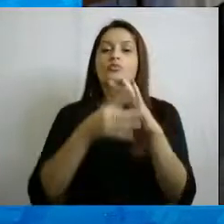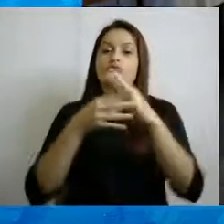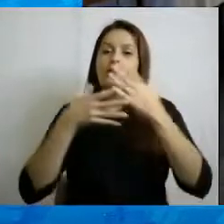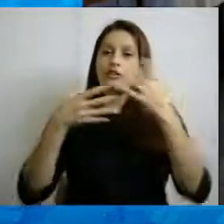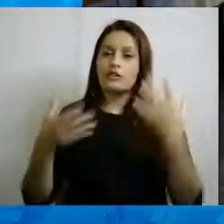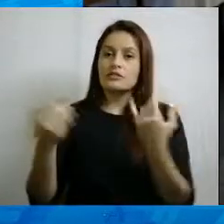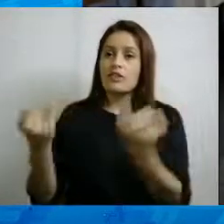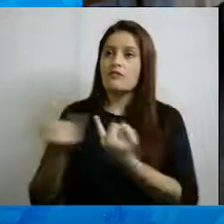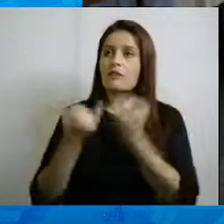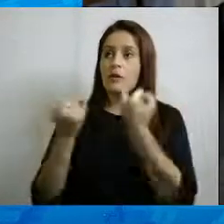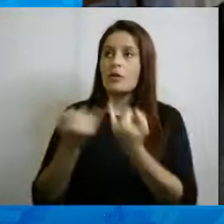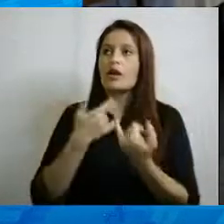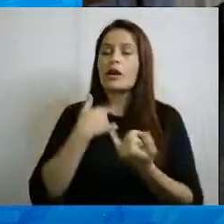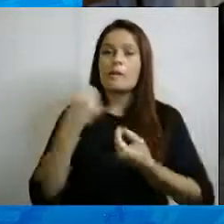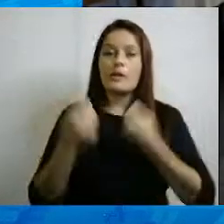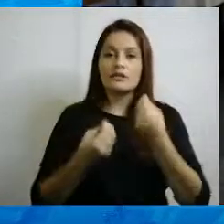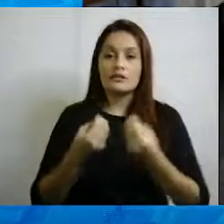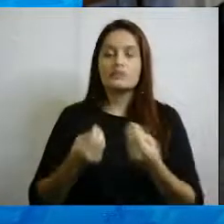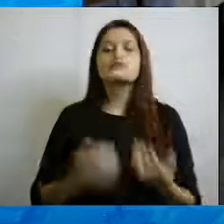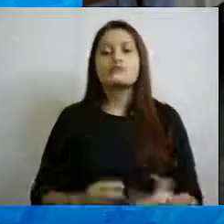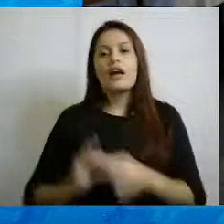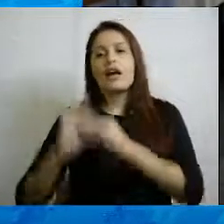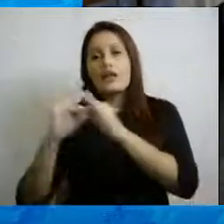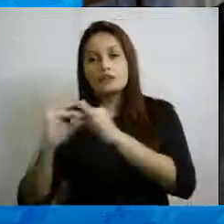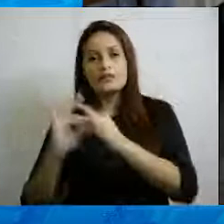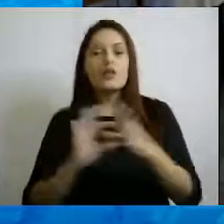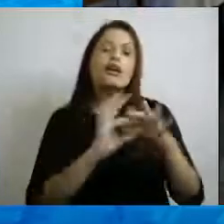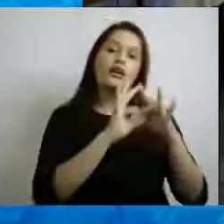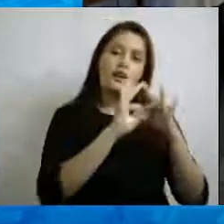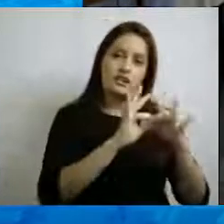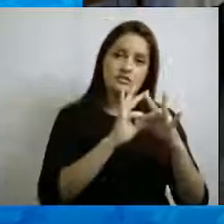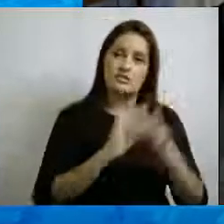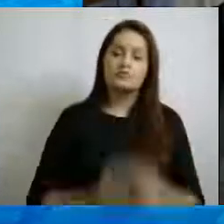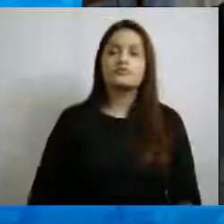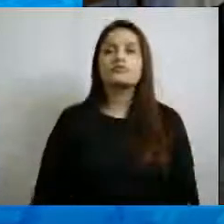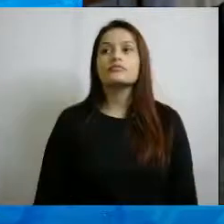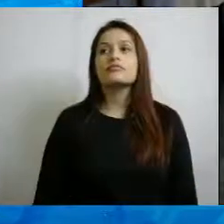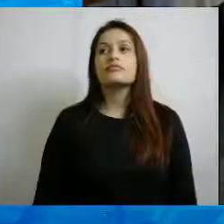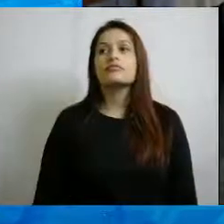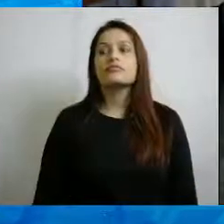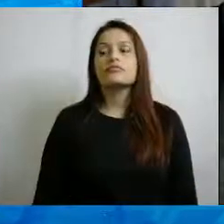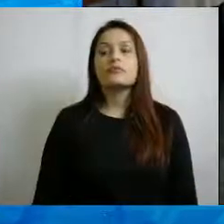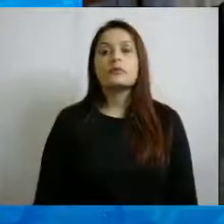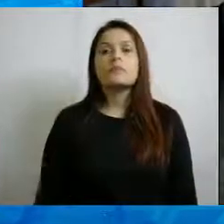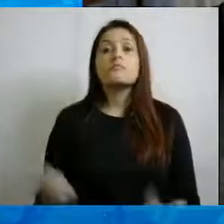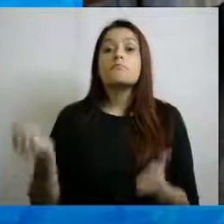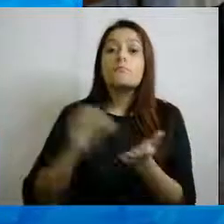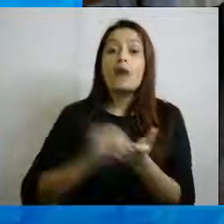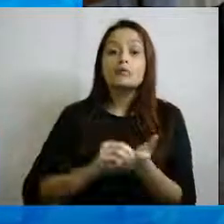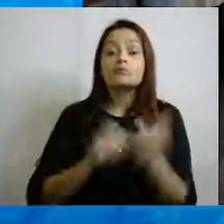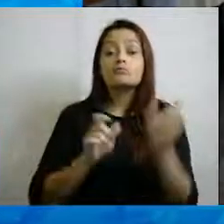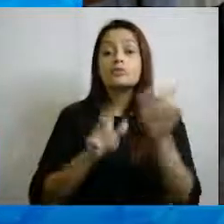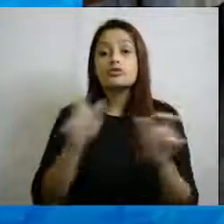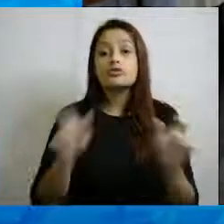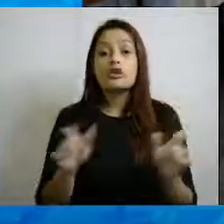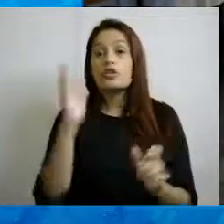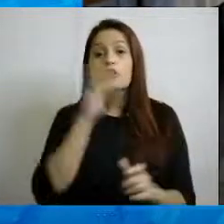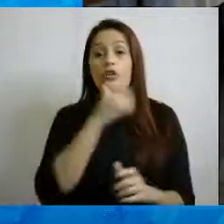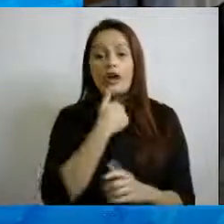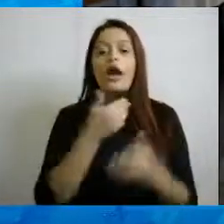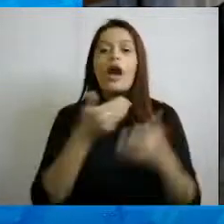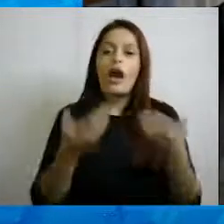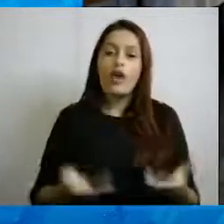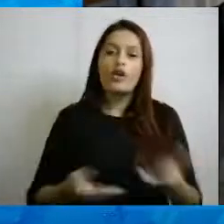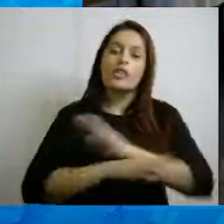qué sucede. Muchas gracias a usted. No tenemos más puntos que ver. Daremos por terminado este